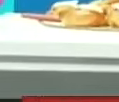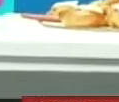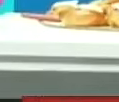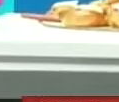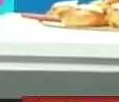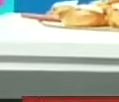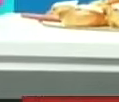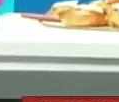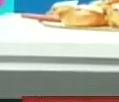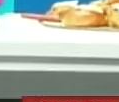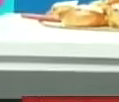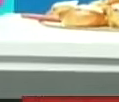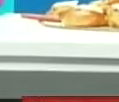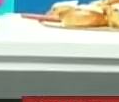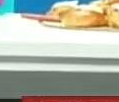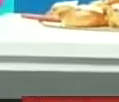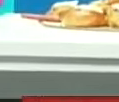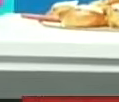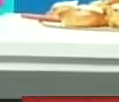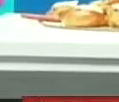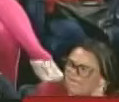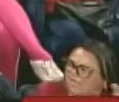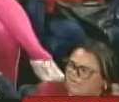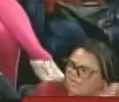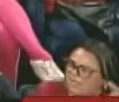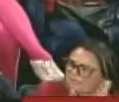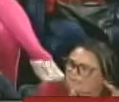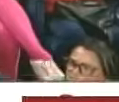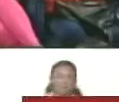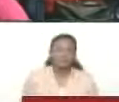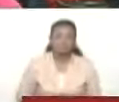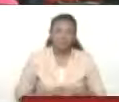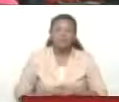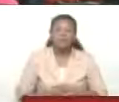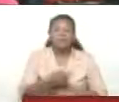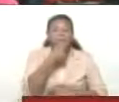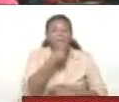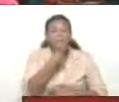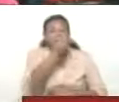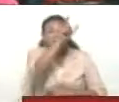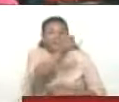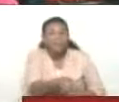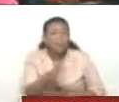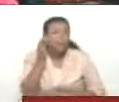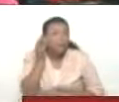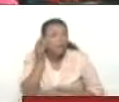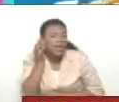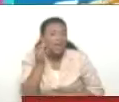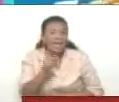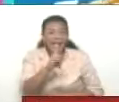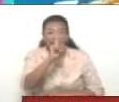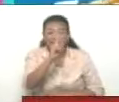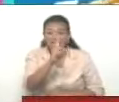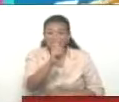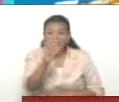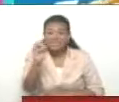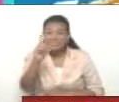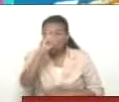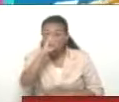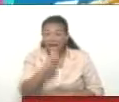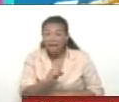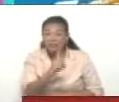¡Qué belleza con 100 años! ¡Rosalía! ¡Gracias, Rosalía! ¡Ah!